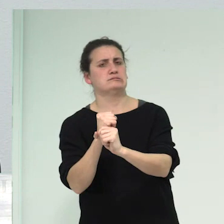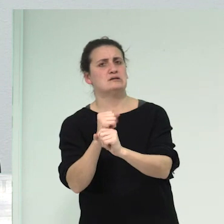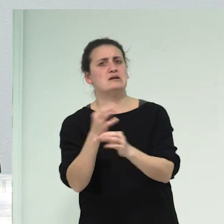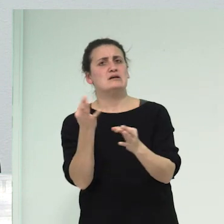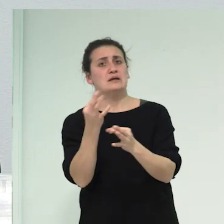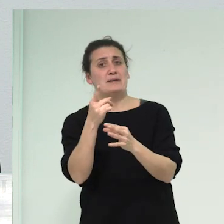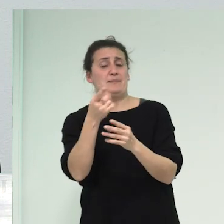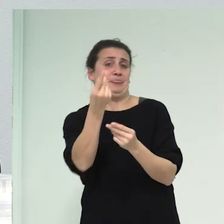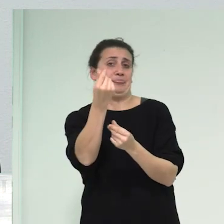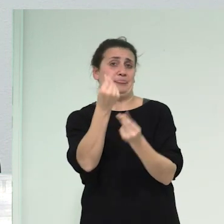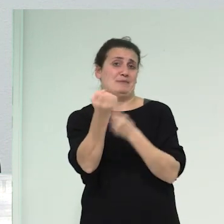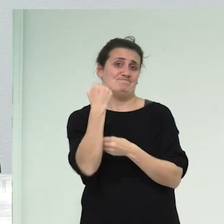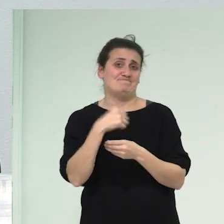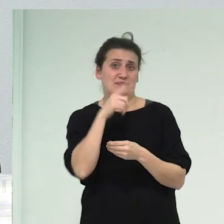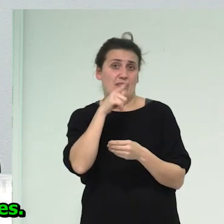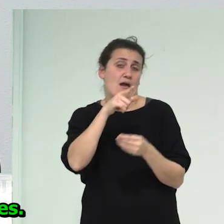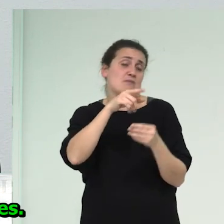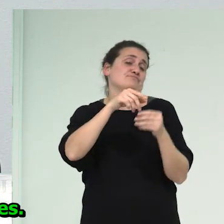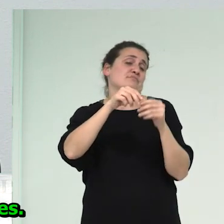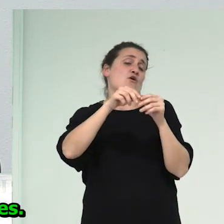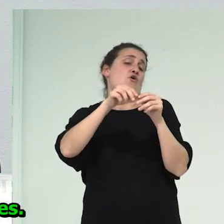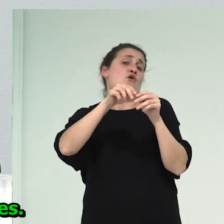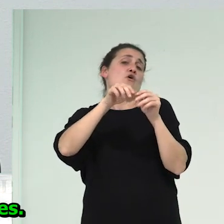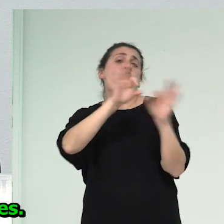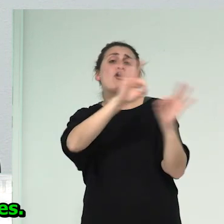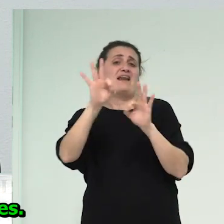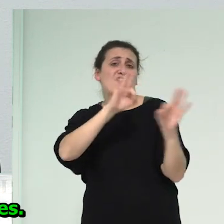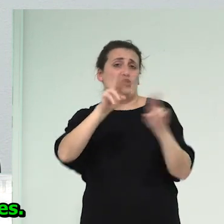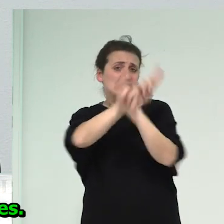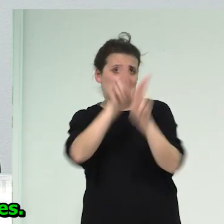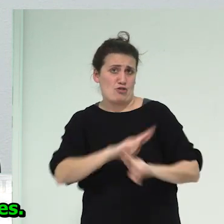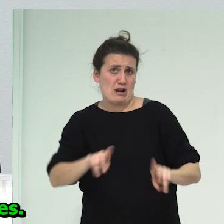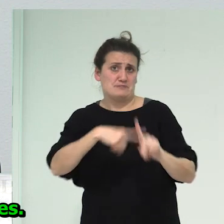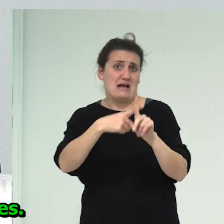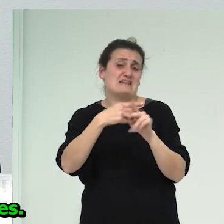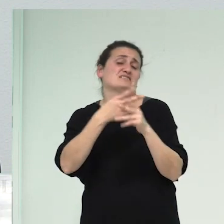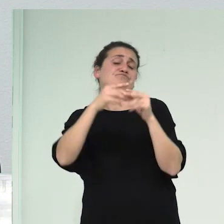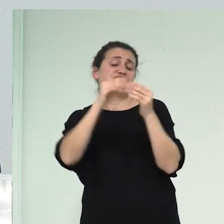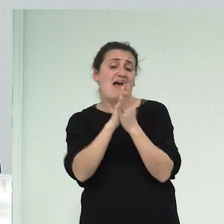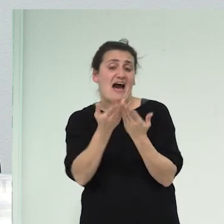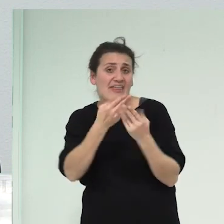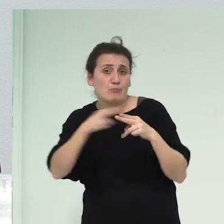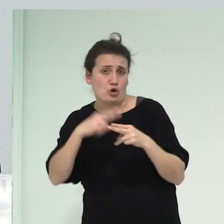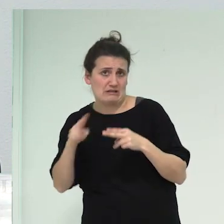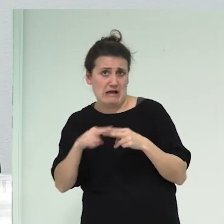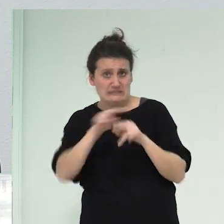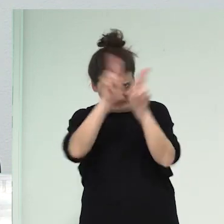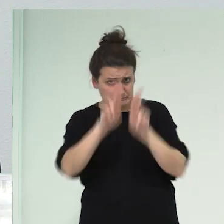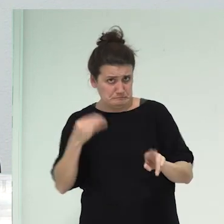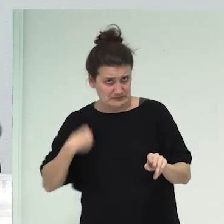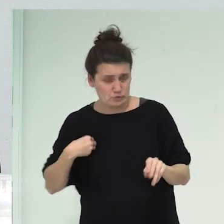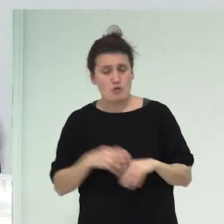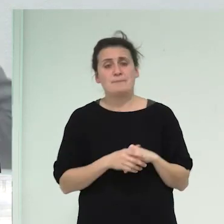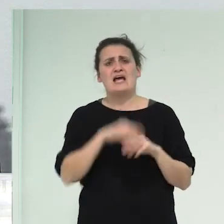del financiamiento de organismos internacionales y de agendas políticas transnacionales. Entonces, como que